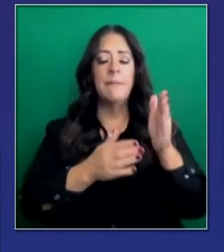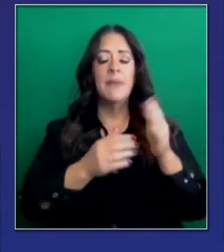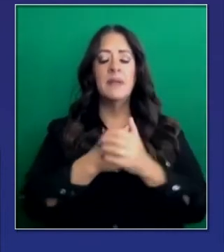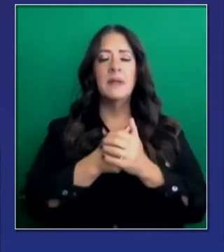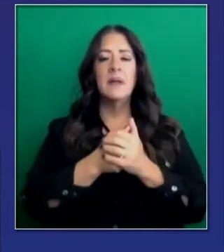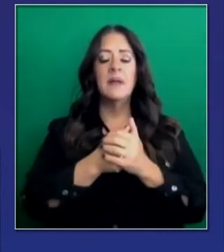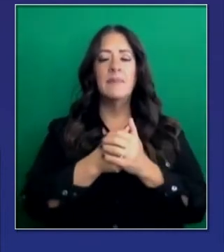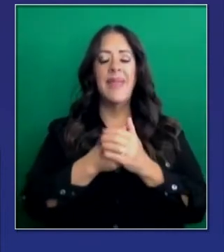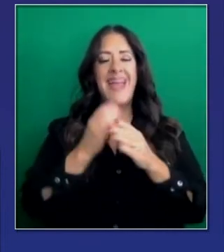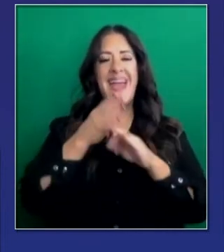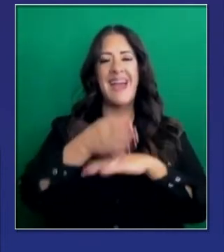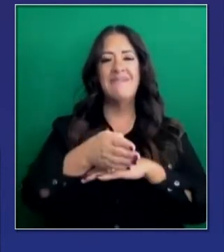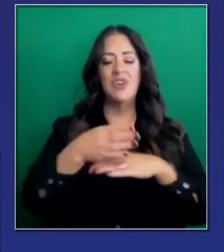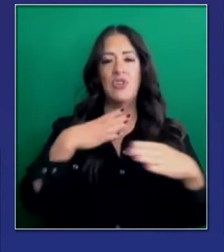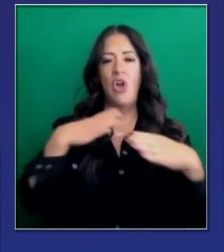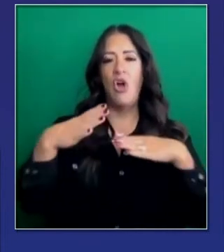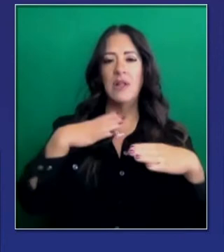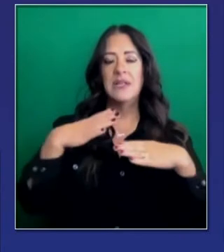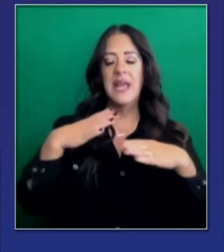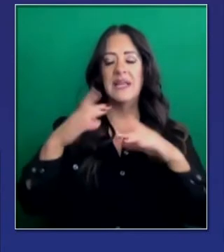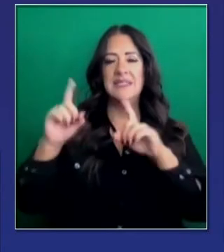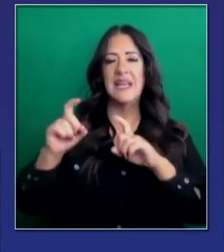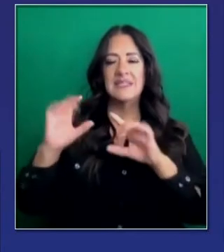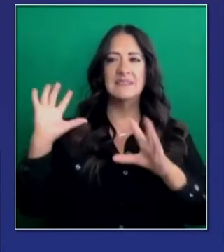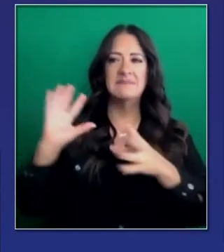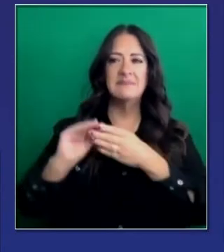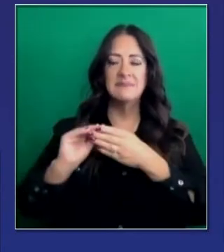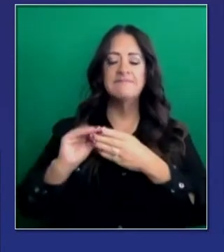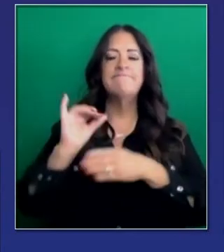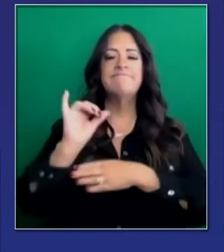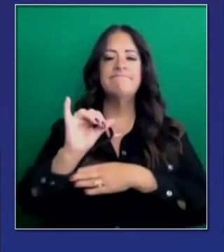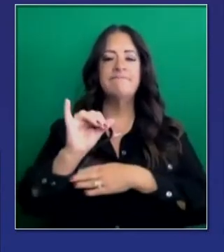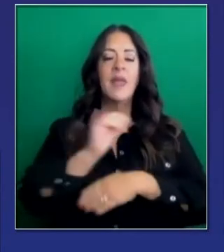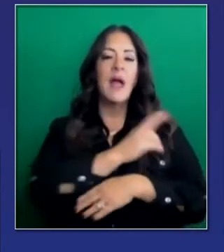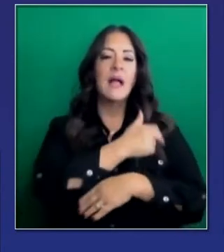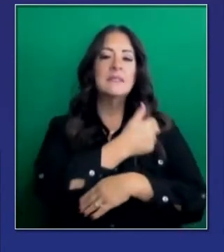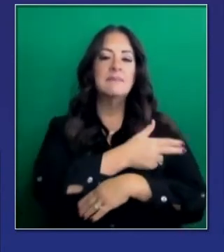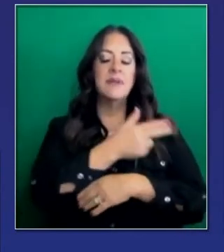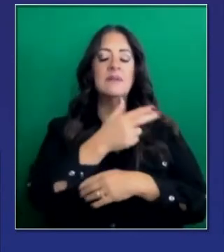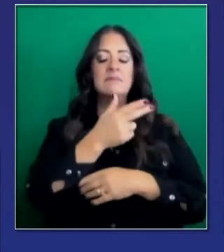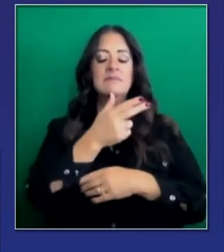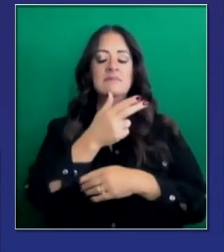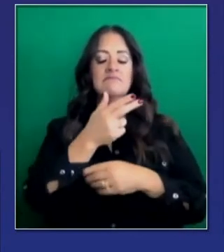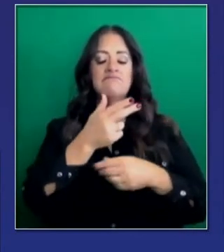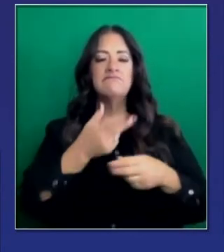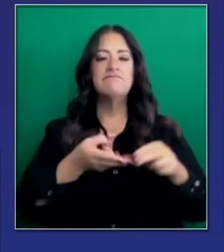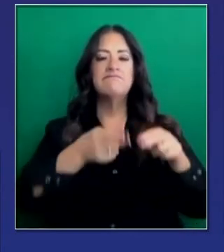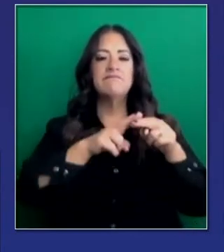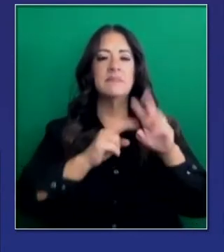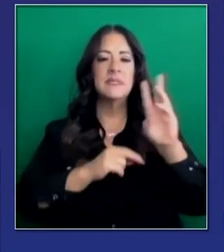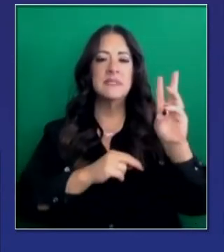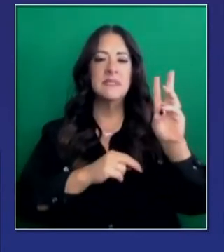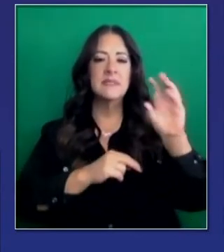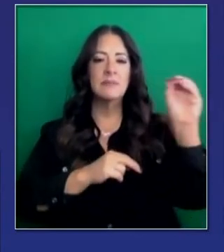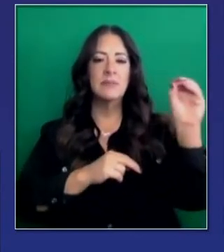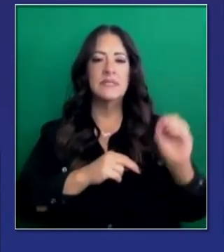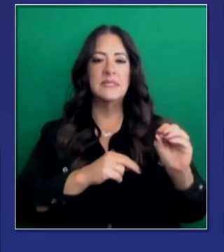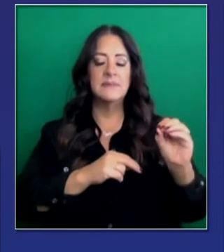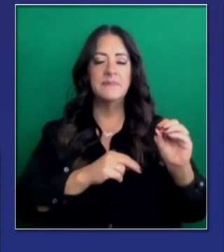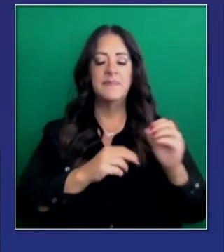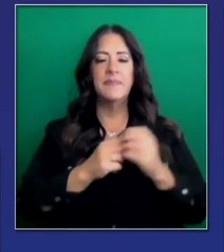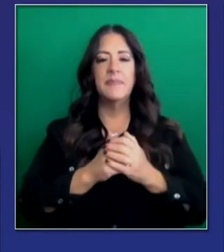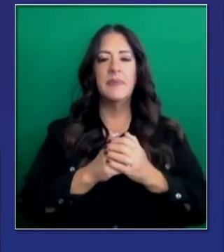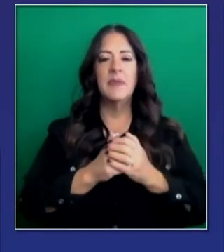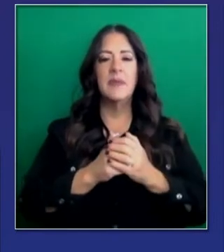lo que pase después de la temporada navideña pero la tasa de hospitalización tos de esterilización es el crecimiento en dos semanas y